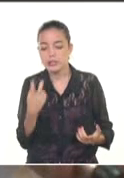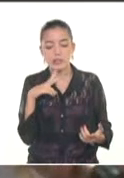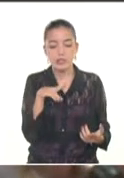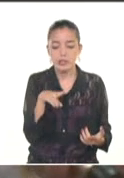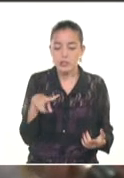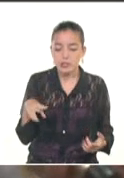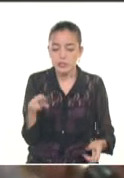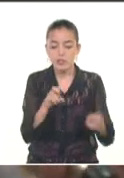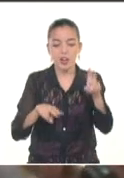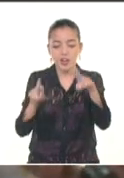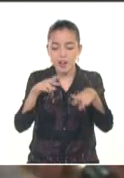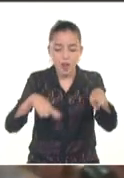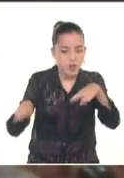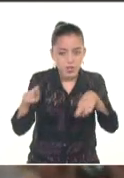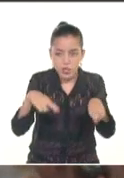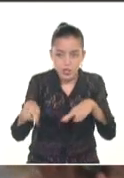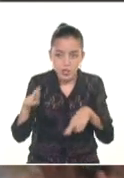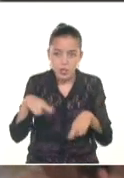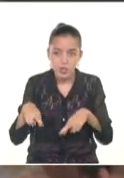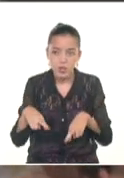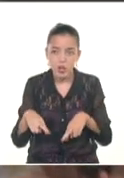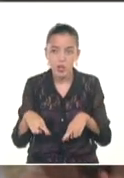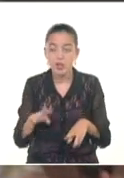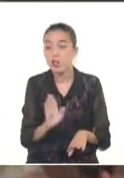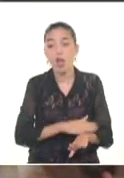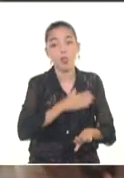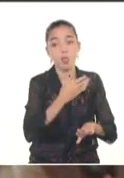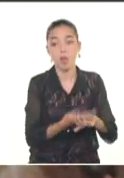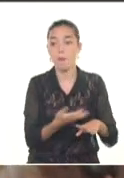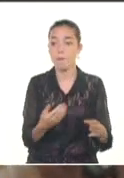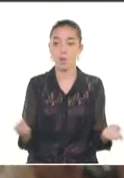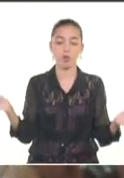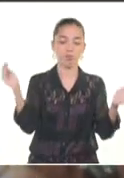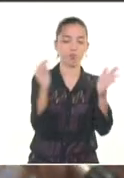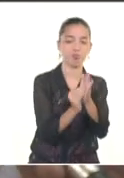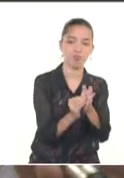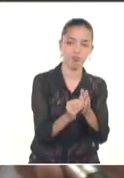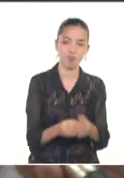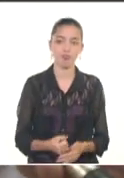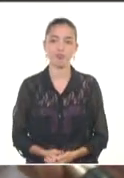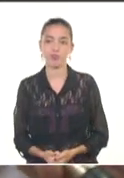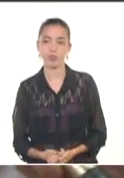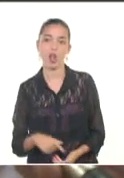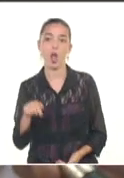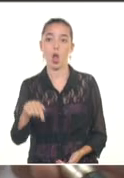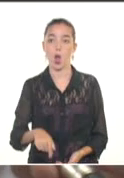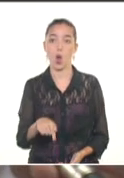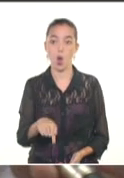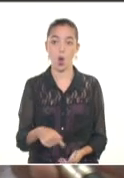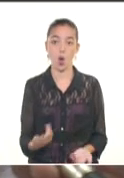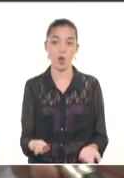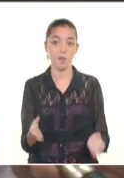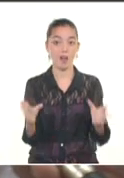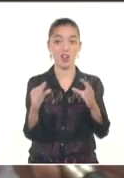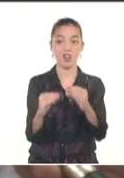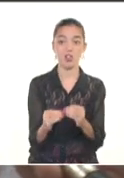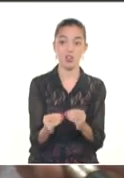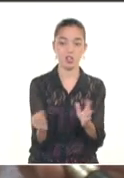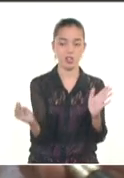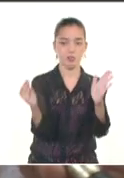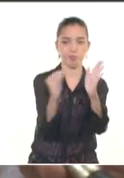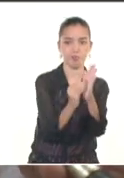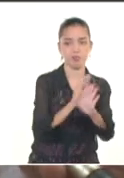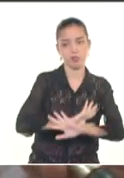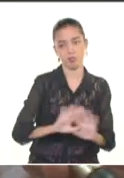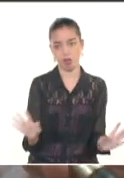proceso de arranque de la termoeléctrica de sin fuego es un proceso más lento, pero estamos estimando que ya hoy, para la máxima demanda, se puede incorporar esta